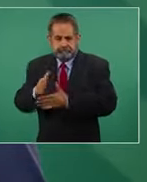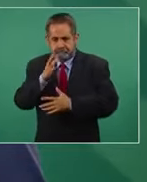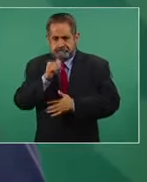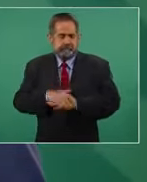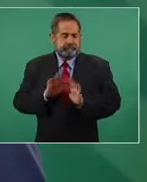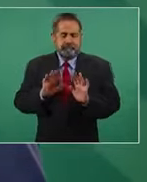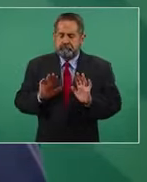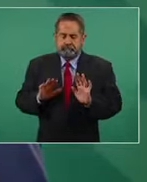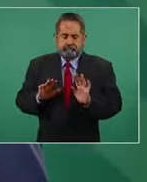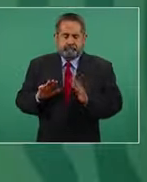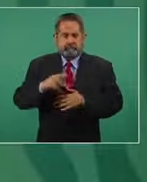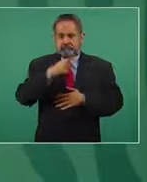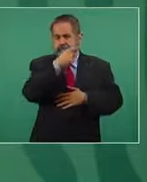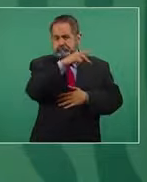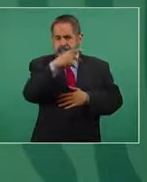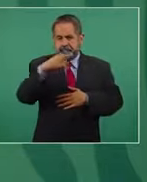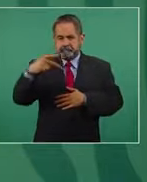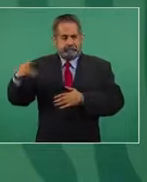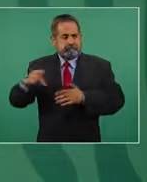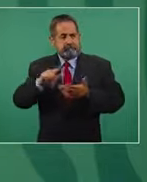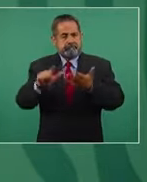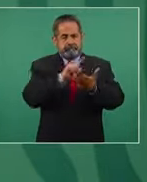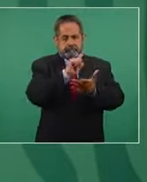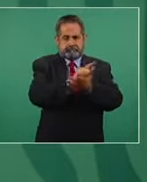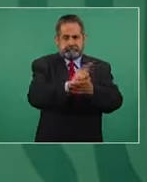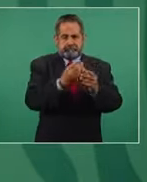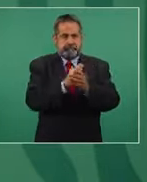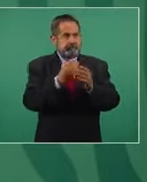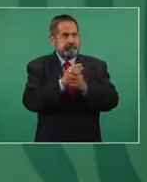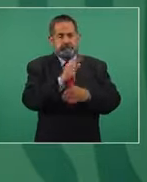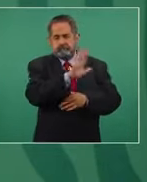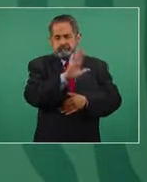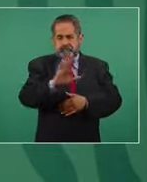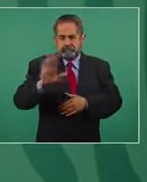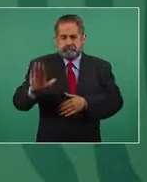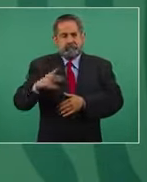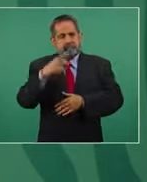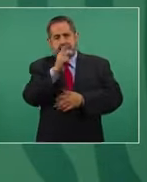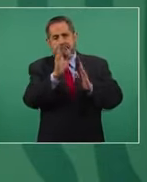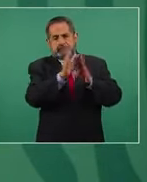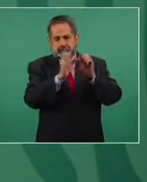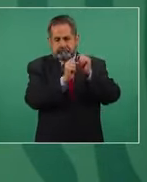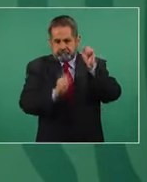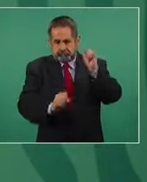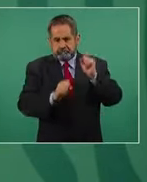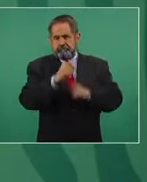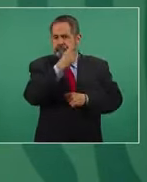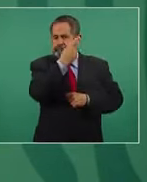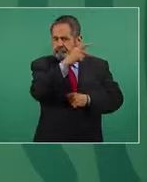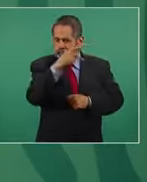su propia legislación, tienen su constitución, tienen sus leyes,